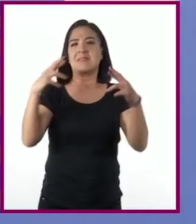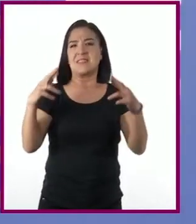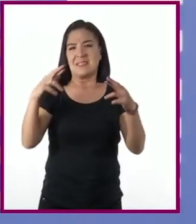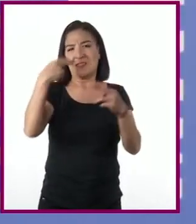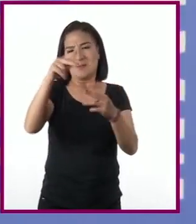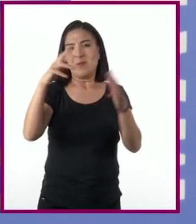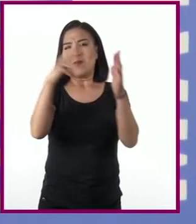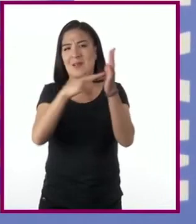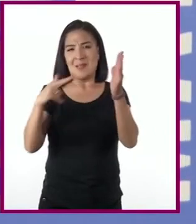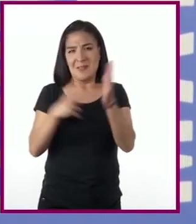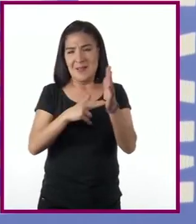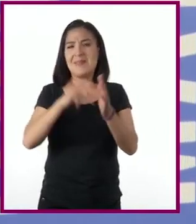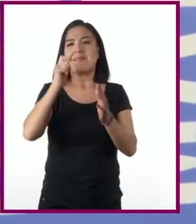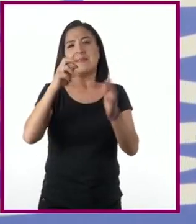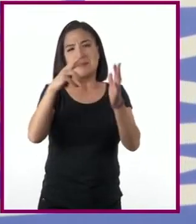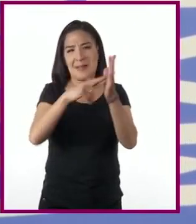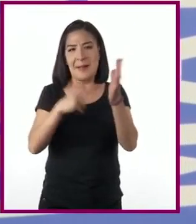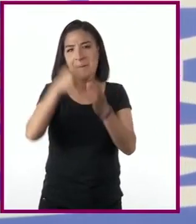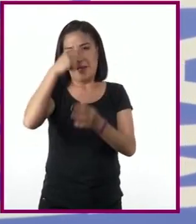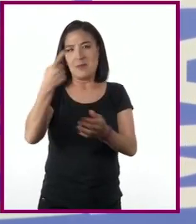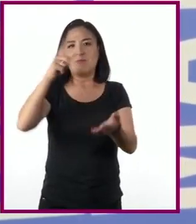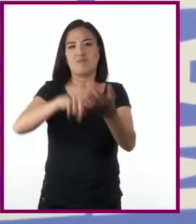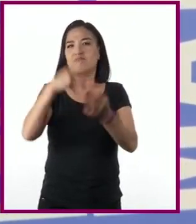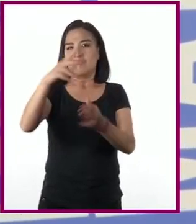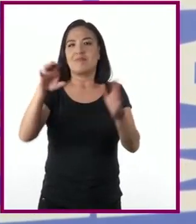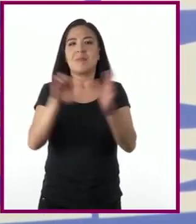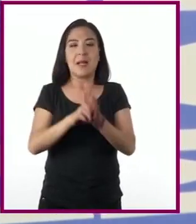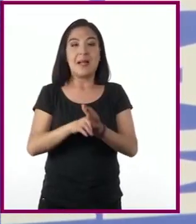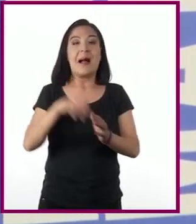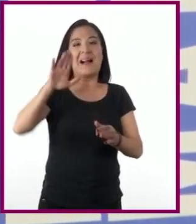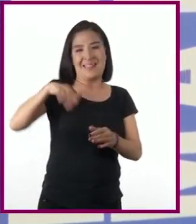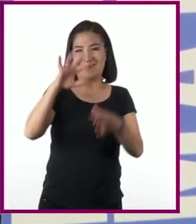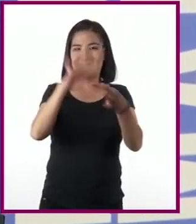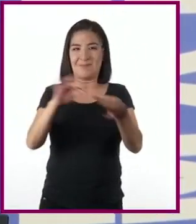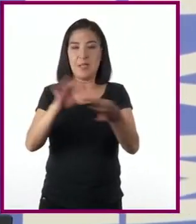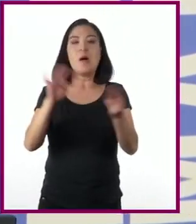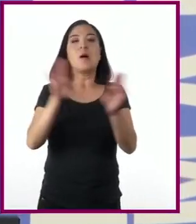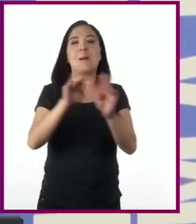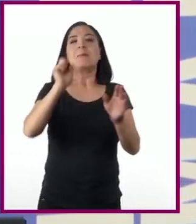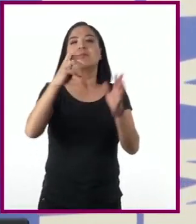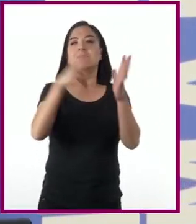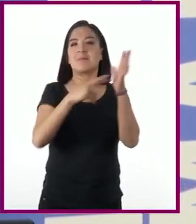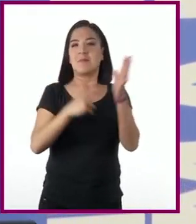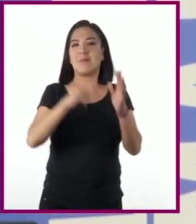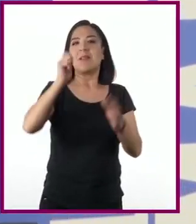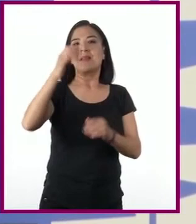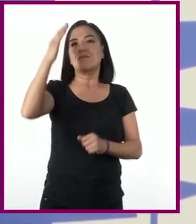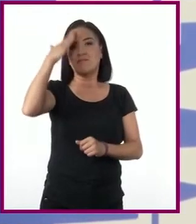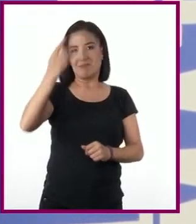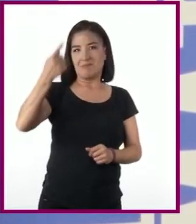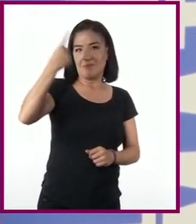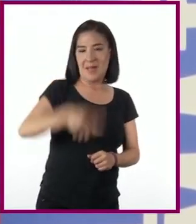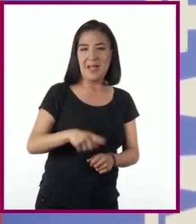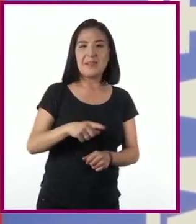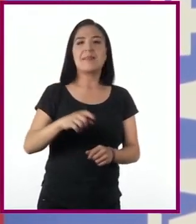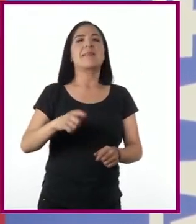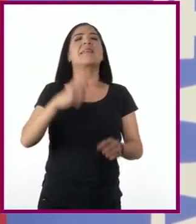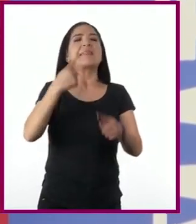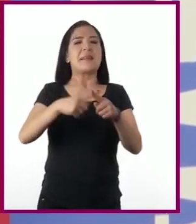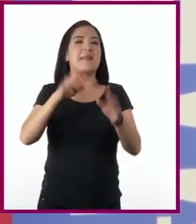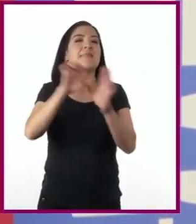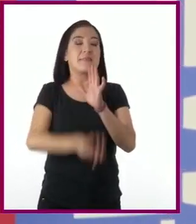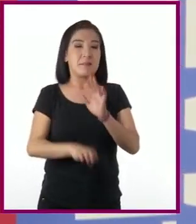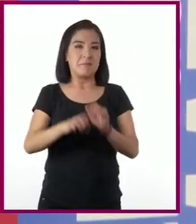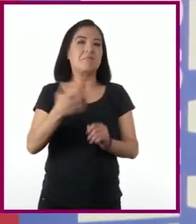Como se dijo antes, un reglamento puede imponerse por una autoridad. En este ejemplo, la autoridad